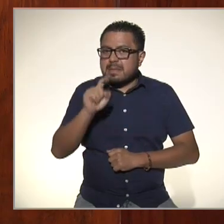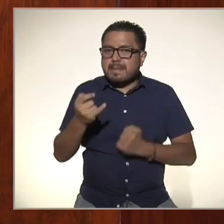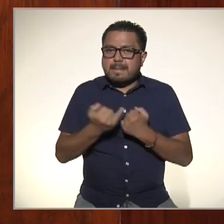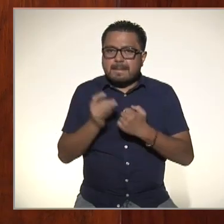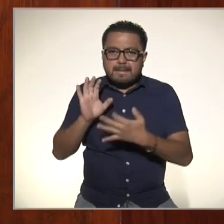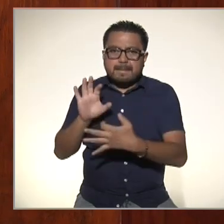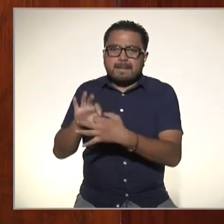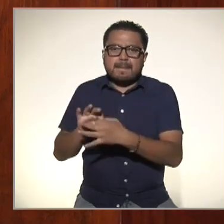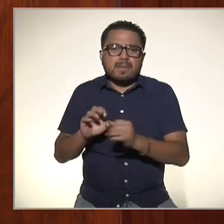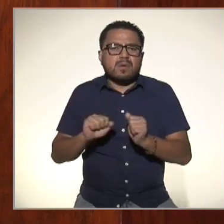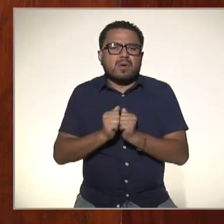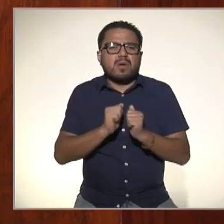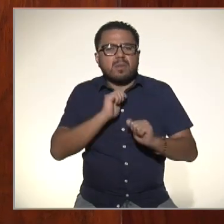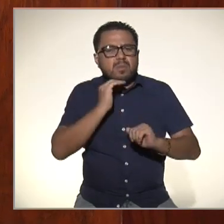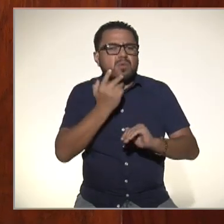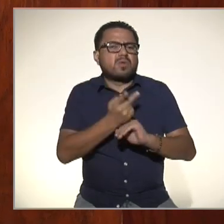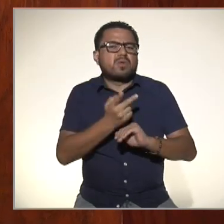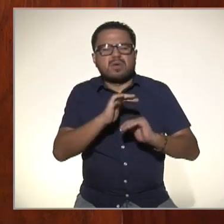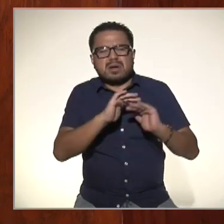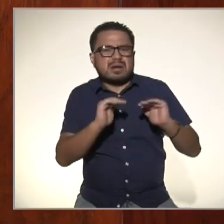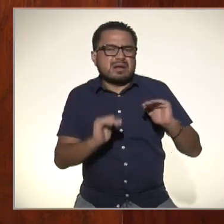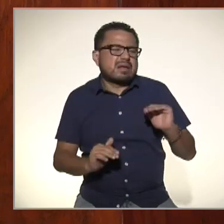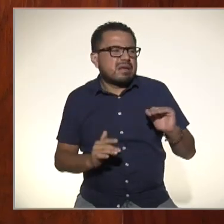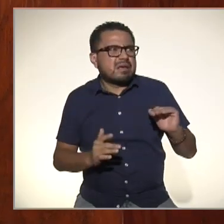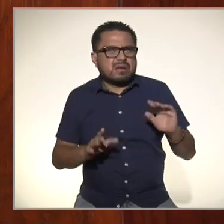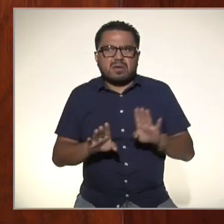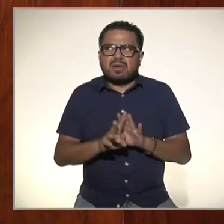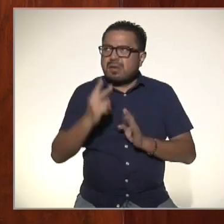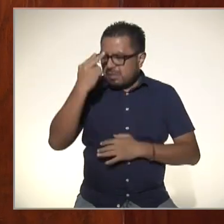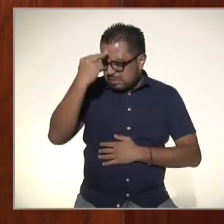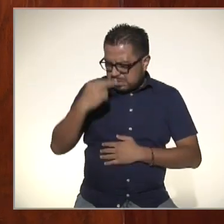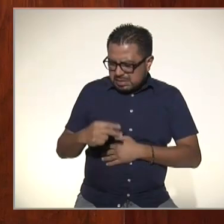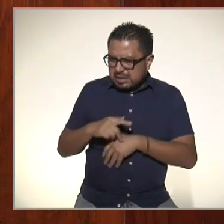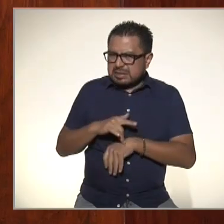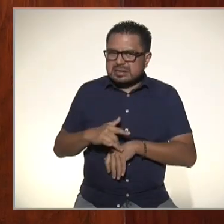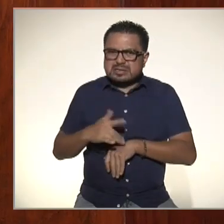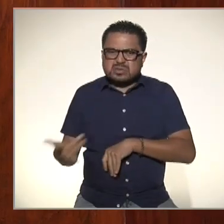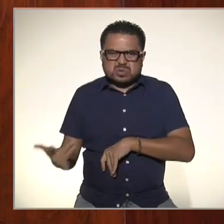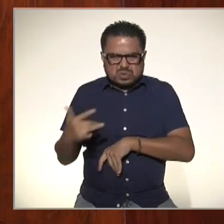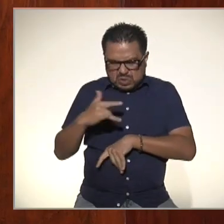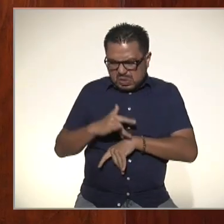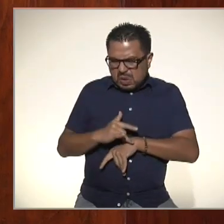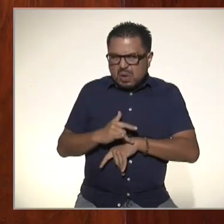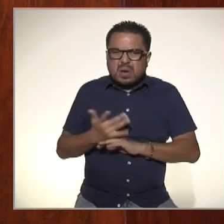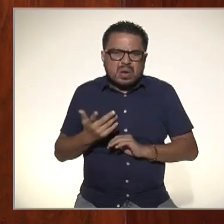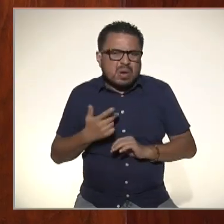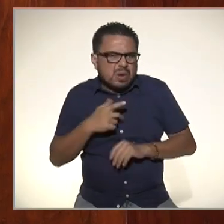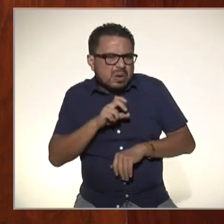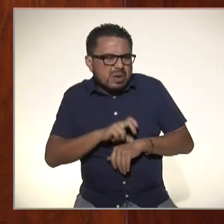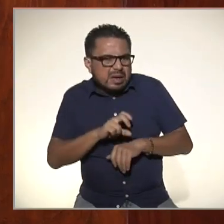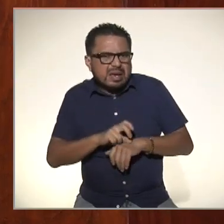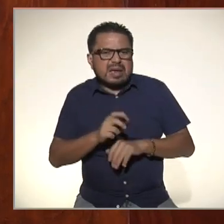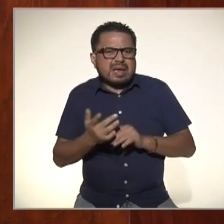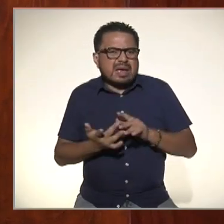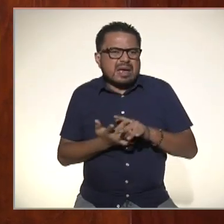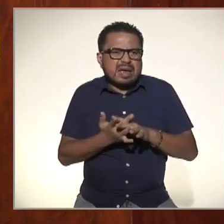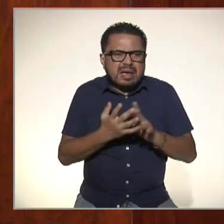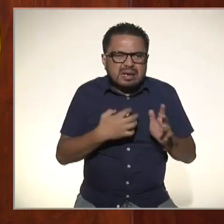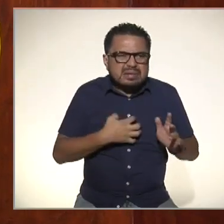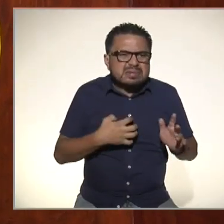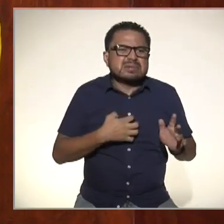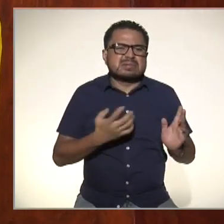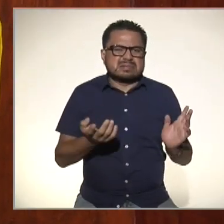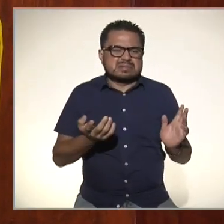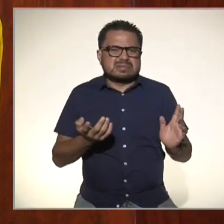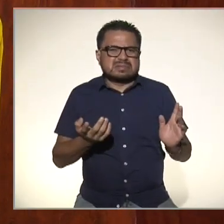con una cuestión de vulnerabilidad, ¿no? Cómo me van a ver desnudo, me van a tocar, mis genitales, el ano.